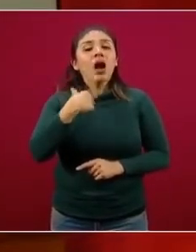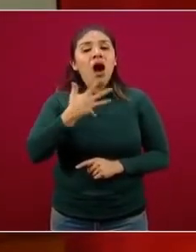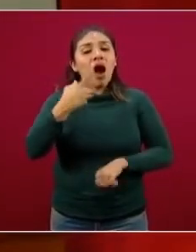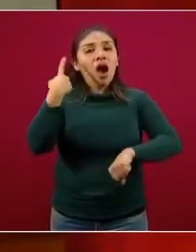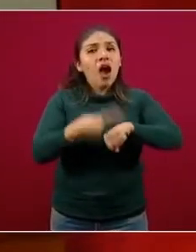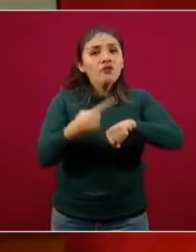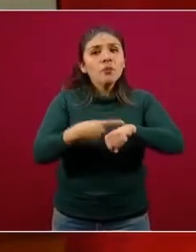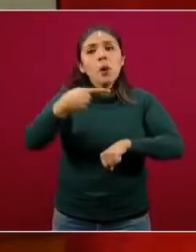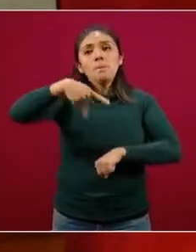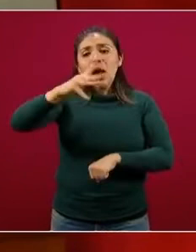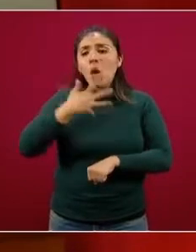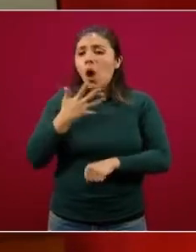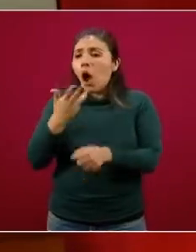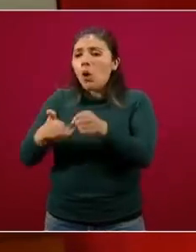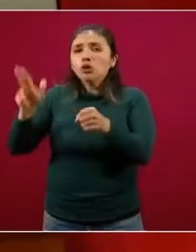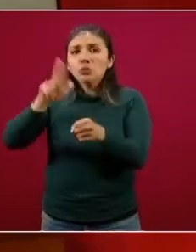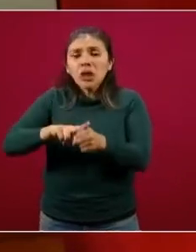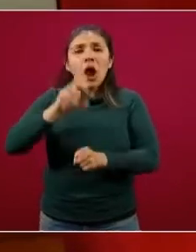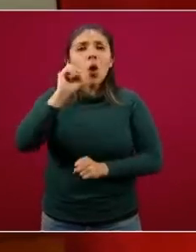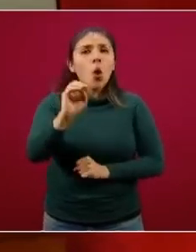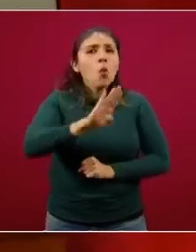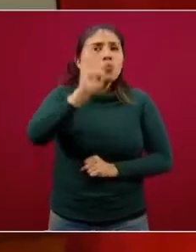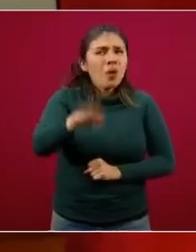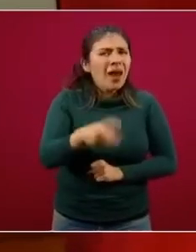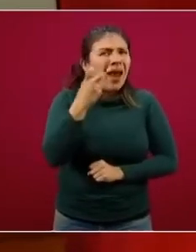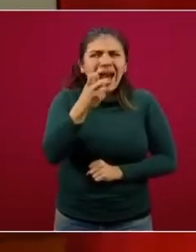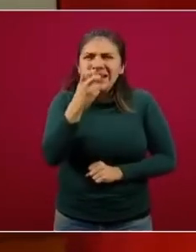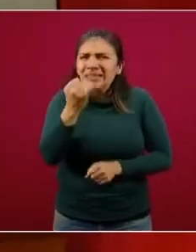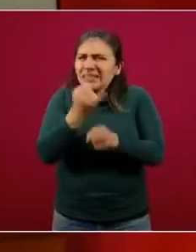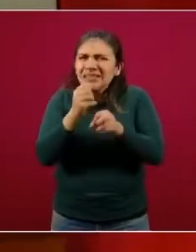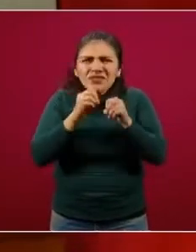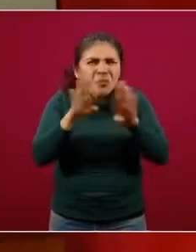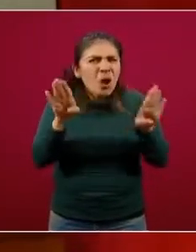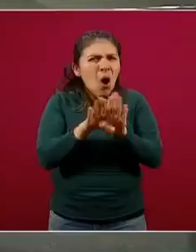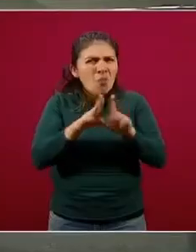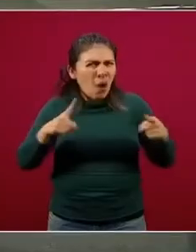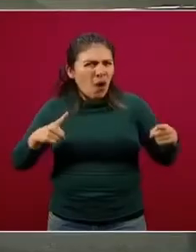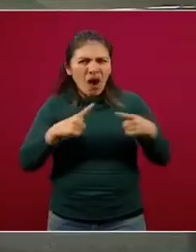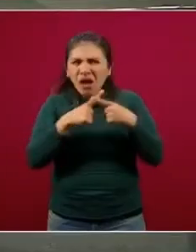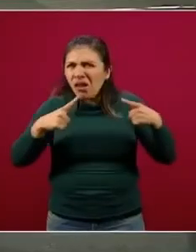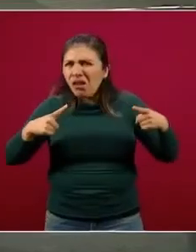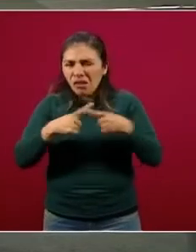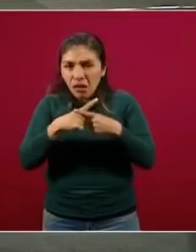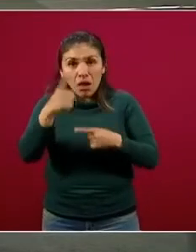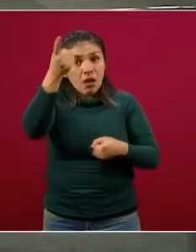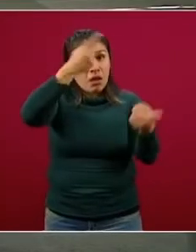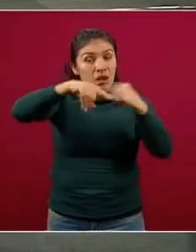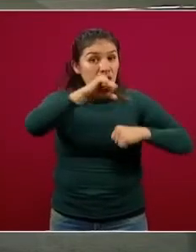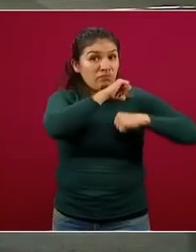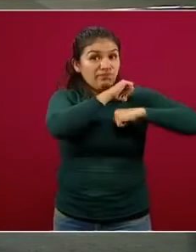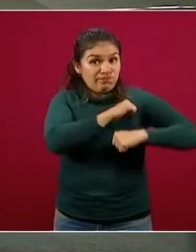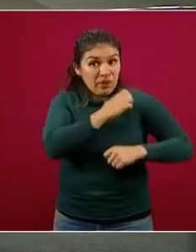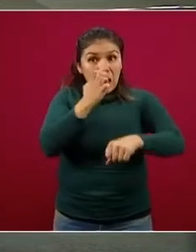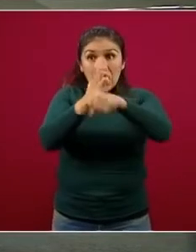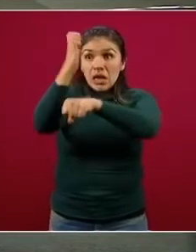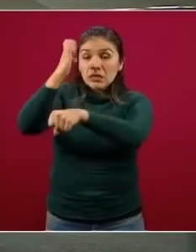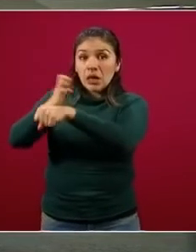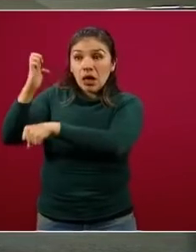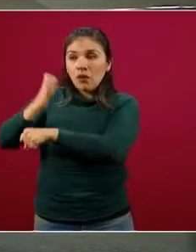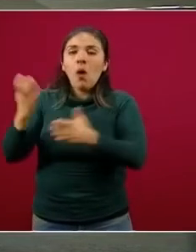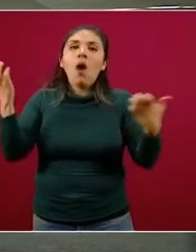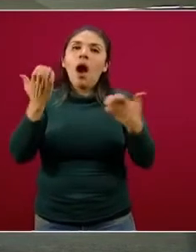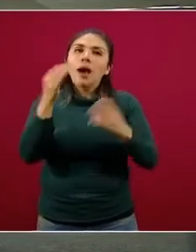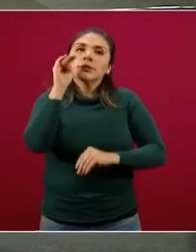estaba hospitalizado o que falleció, son el tipo de cosas que las mismas autoridades estatales van solicitando a